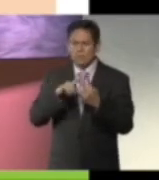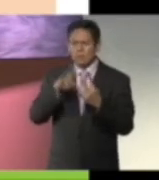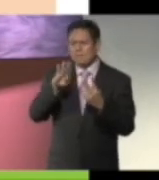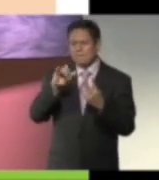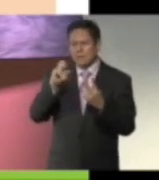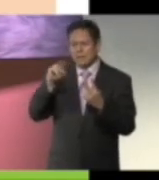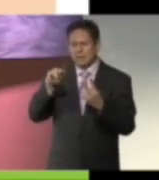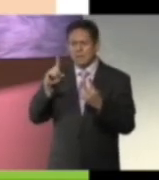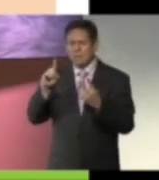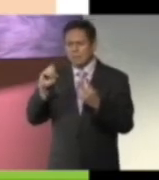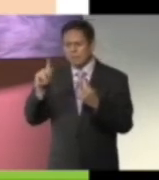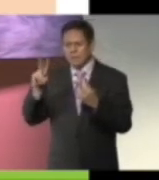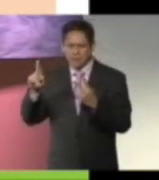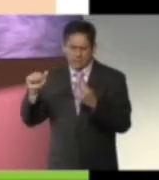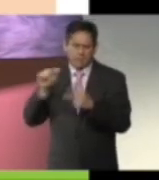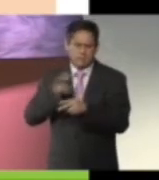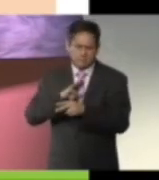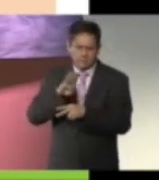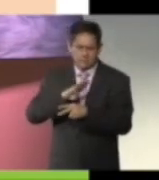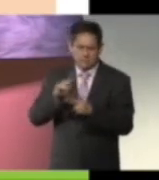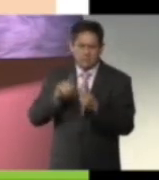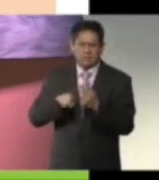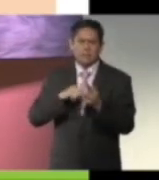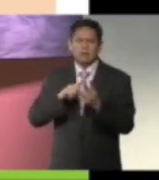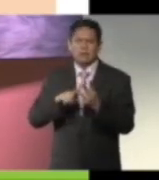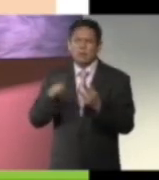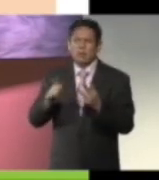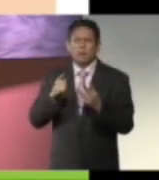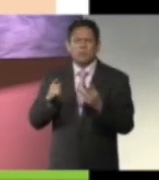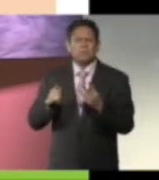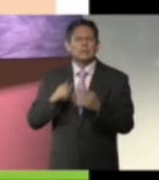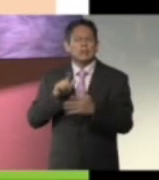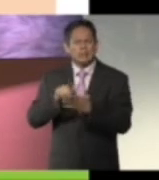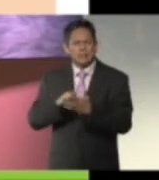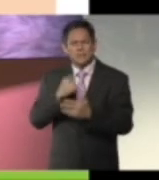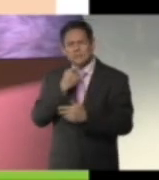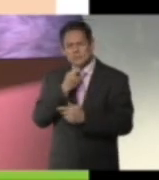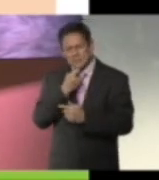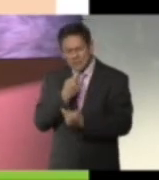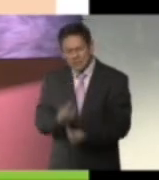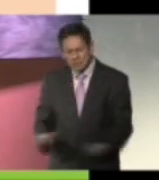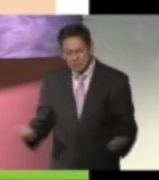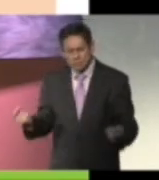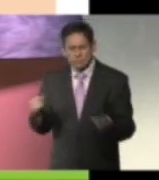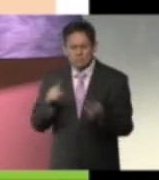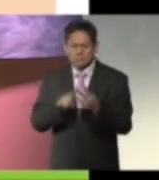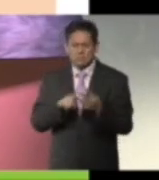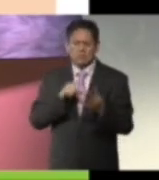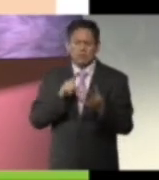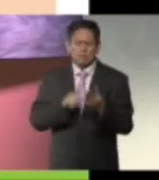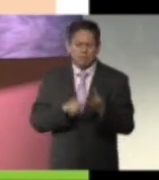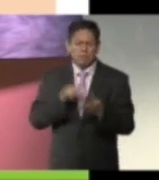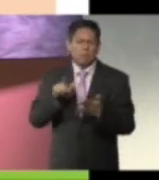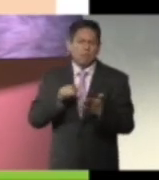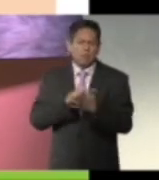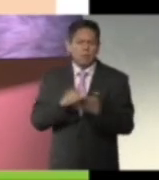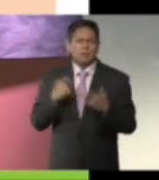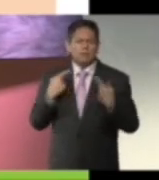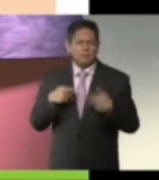de la Convención de los Derechos del Niño que mencionaba Nacheli, o de todas las convenciones contra de los derechos de las